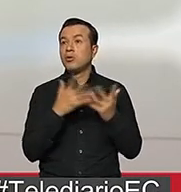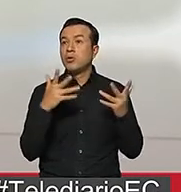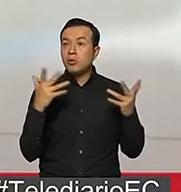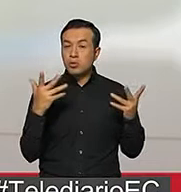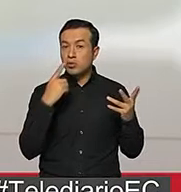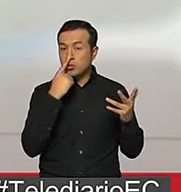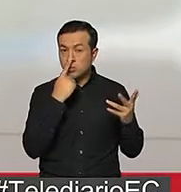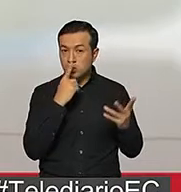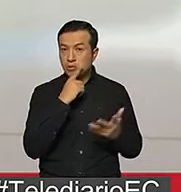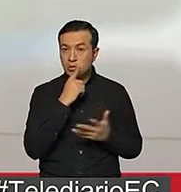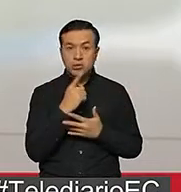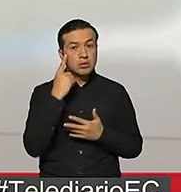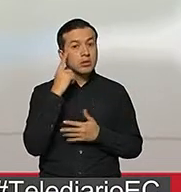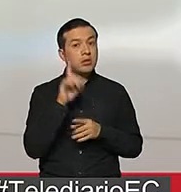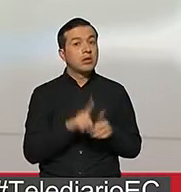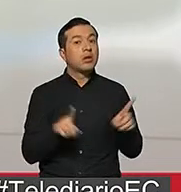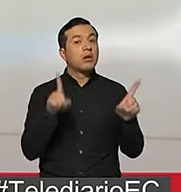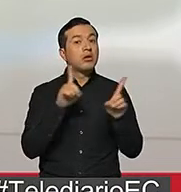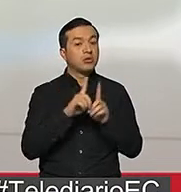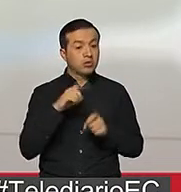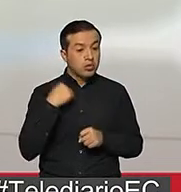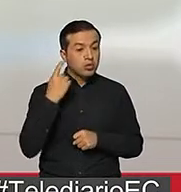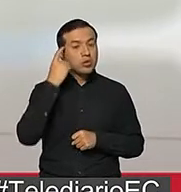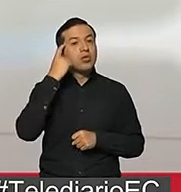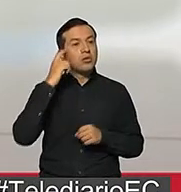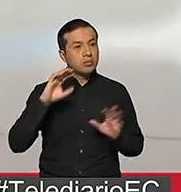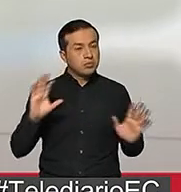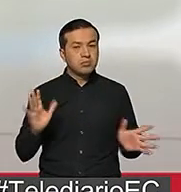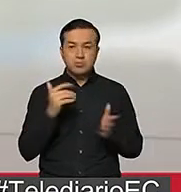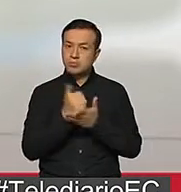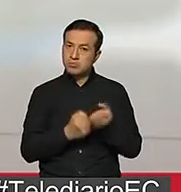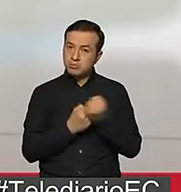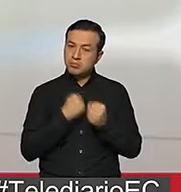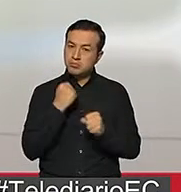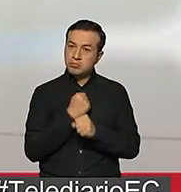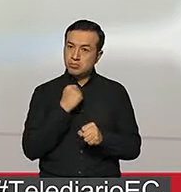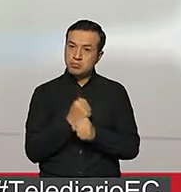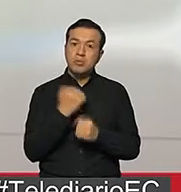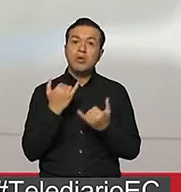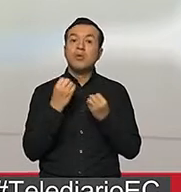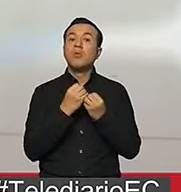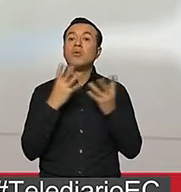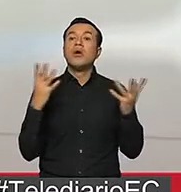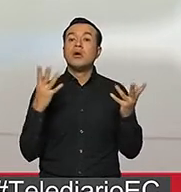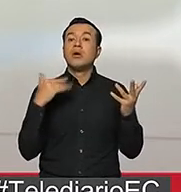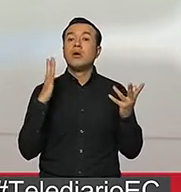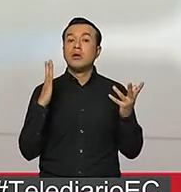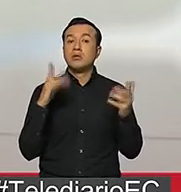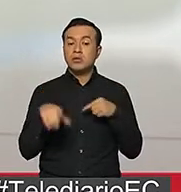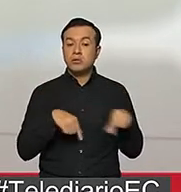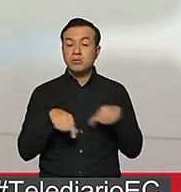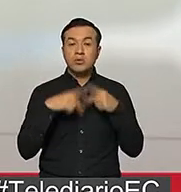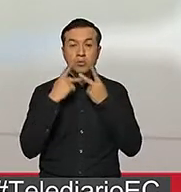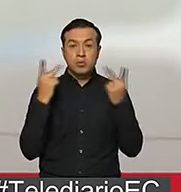interesantes cifras que nosotros nos estimulan a seguir con el trabajo este año pusimos mayor énfasis de transporte público de